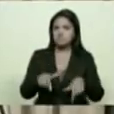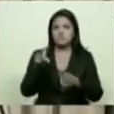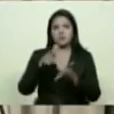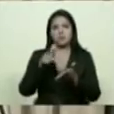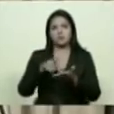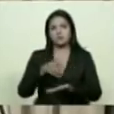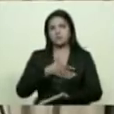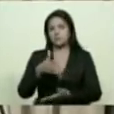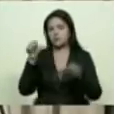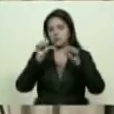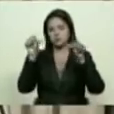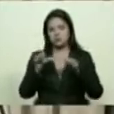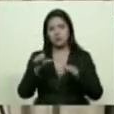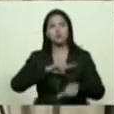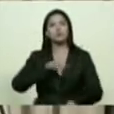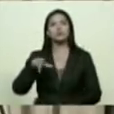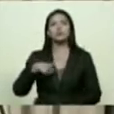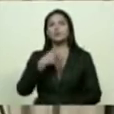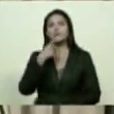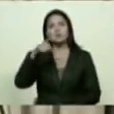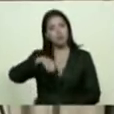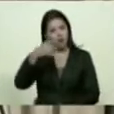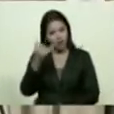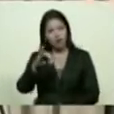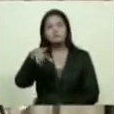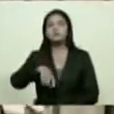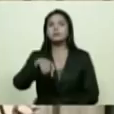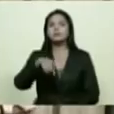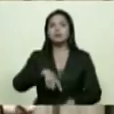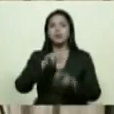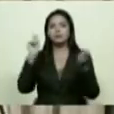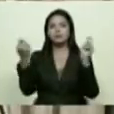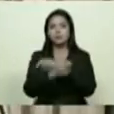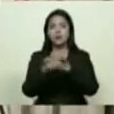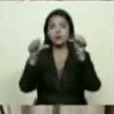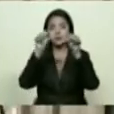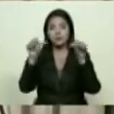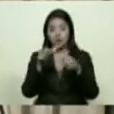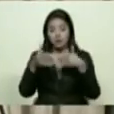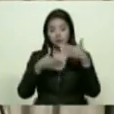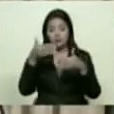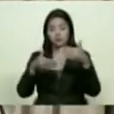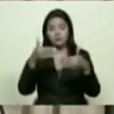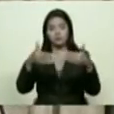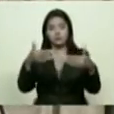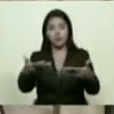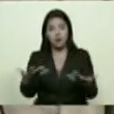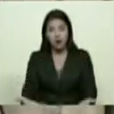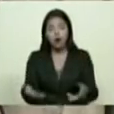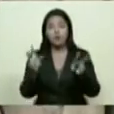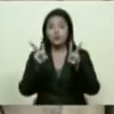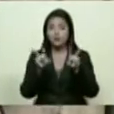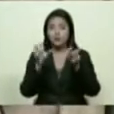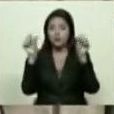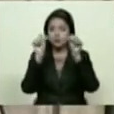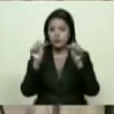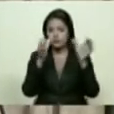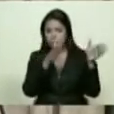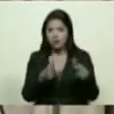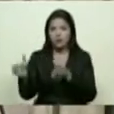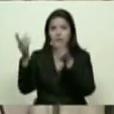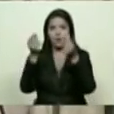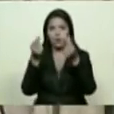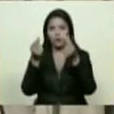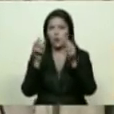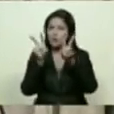participe. Nosotros hablamos de la necesidad de transformar nuestro sistema y avanzar a un nuevo sistema económico,